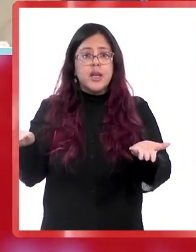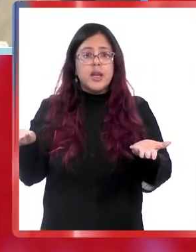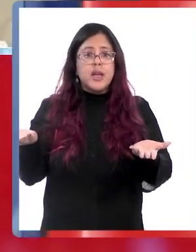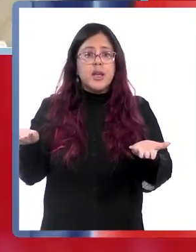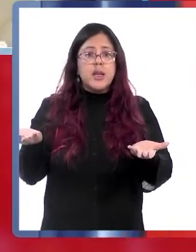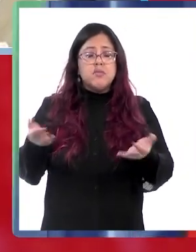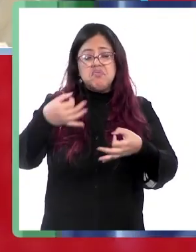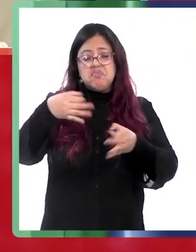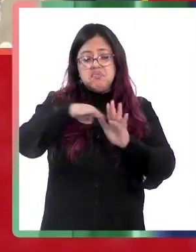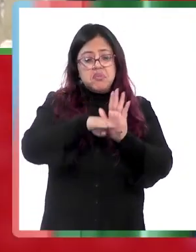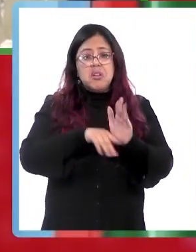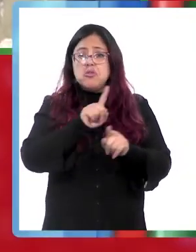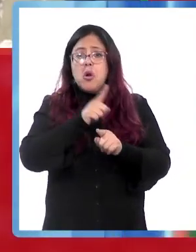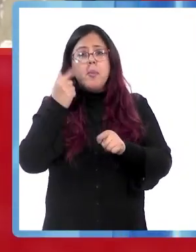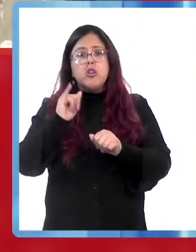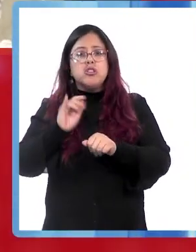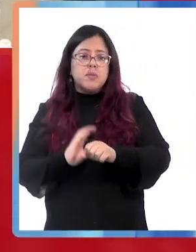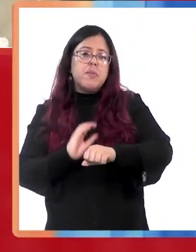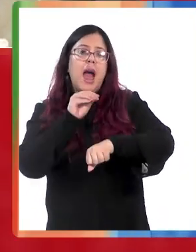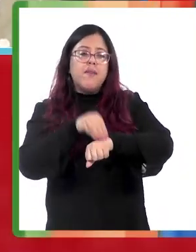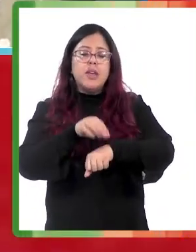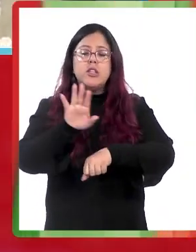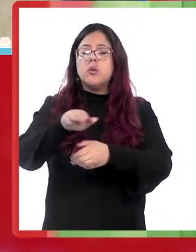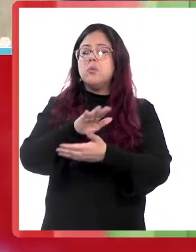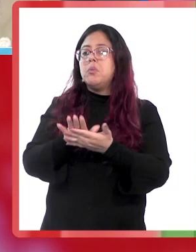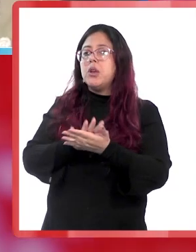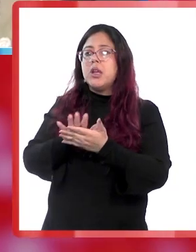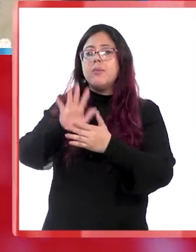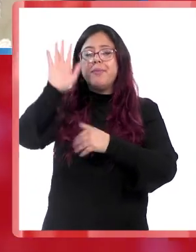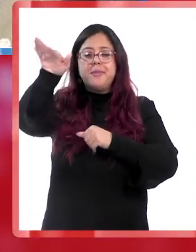no hace falta que sea con orden médica, pero que te avisen dónde, digamos. Y uno dice,